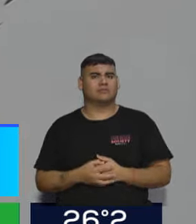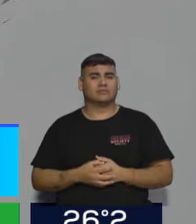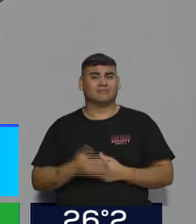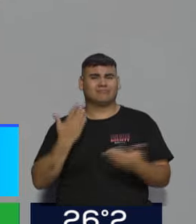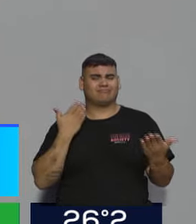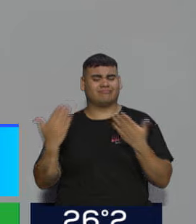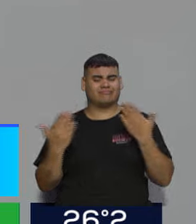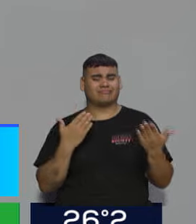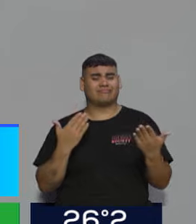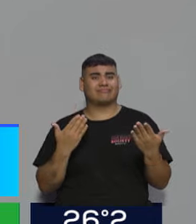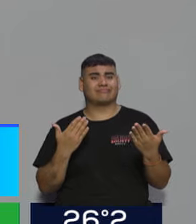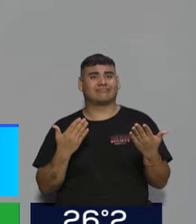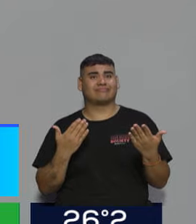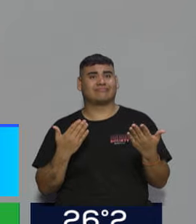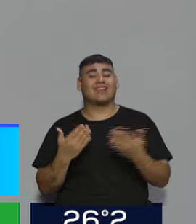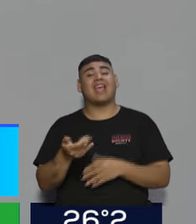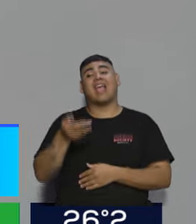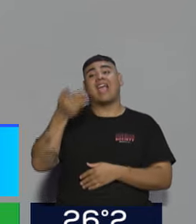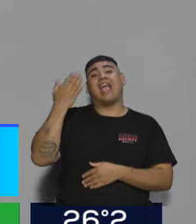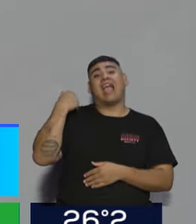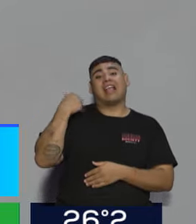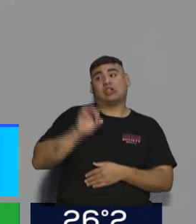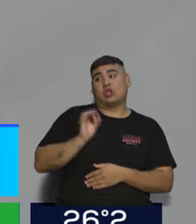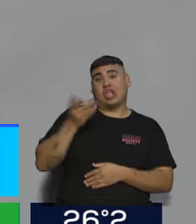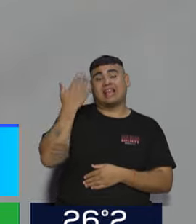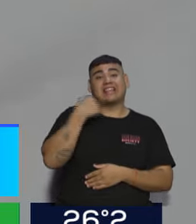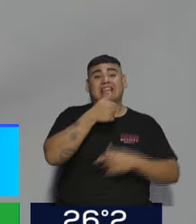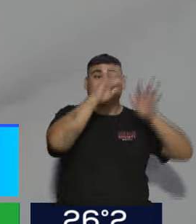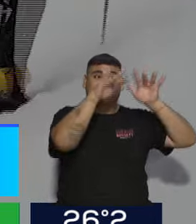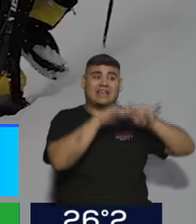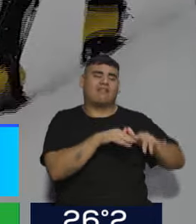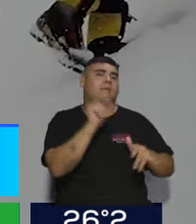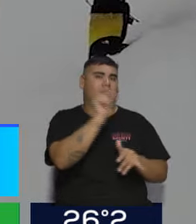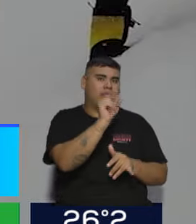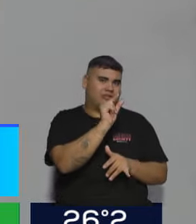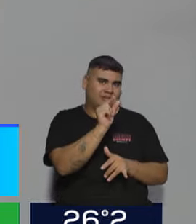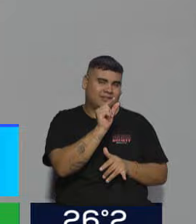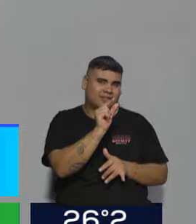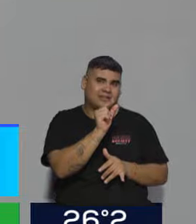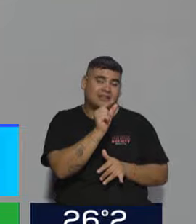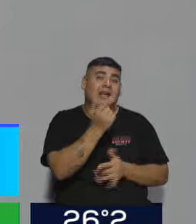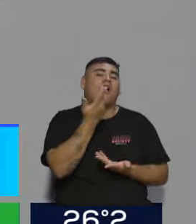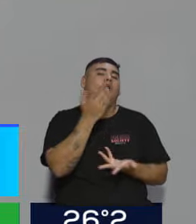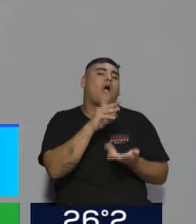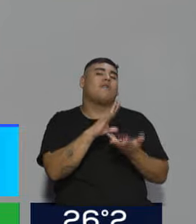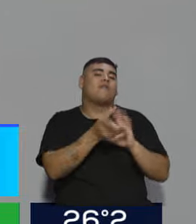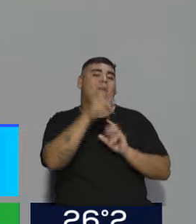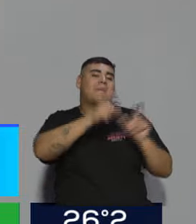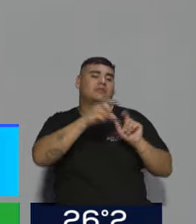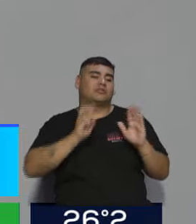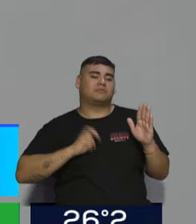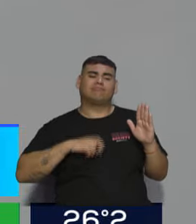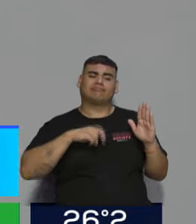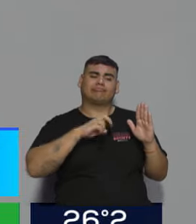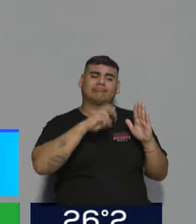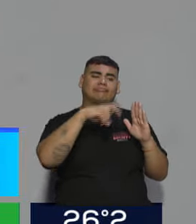que básicamente no había casi nieve o había muy poca, entonces eso permitía que los andinistas que fueran a